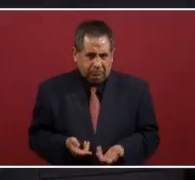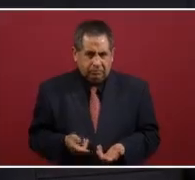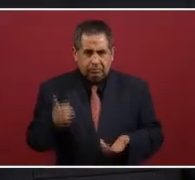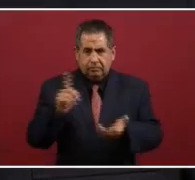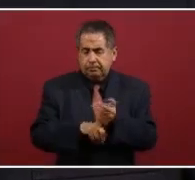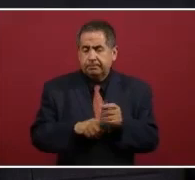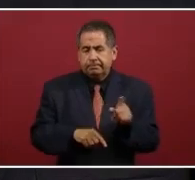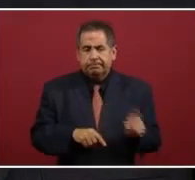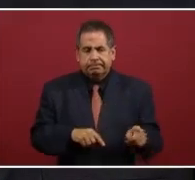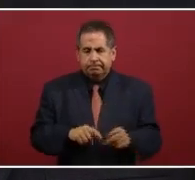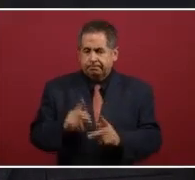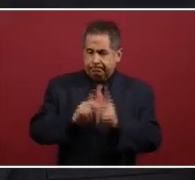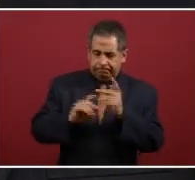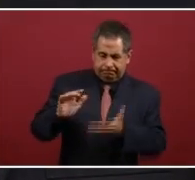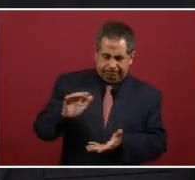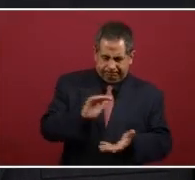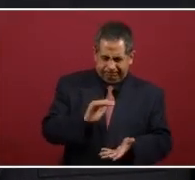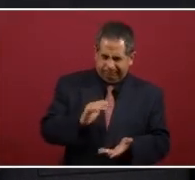ese crédito.